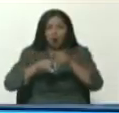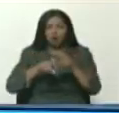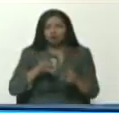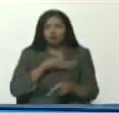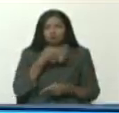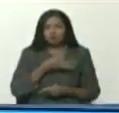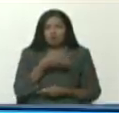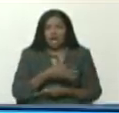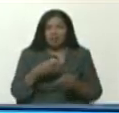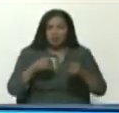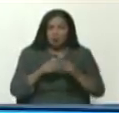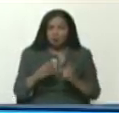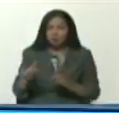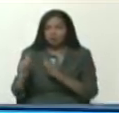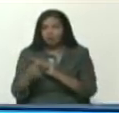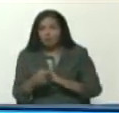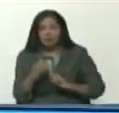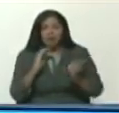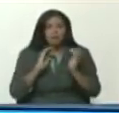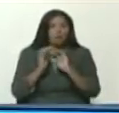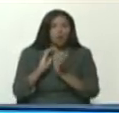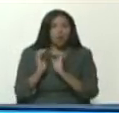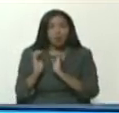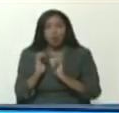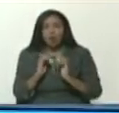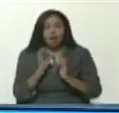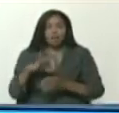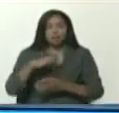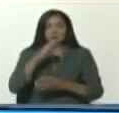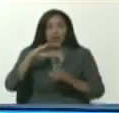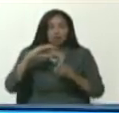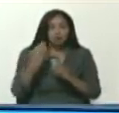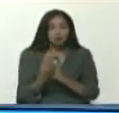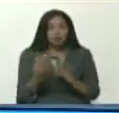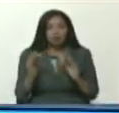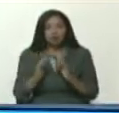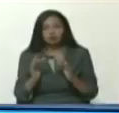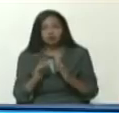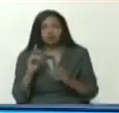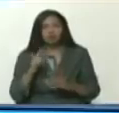la columna vertebral de la moral, la espiritualidad, la cultura,